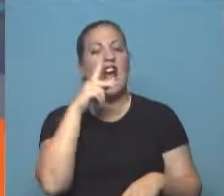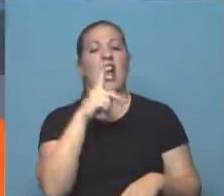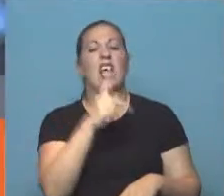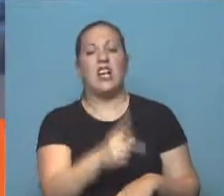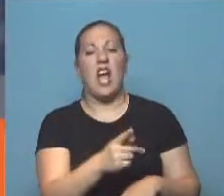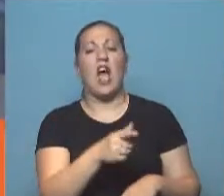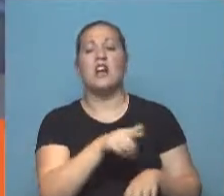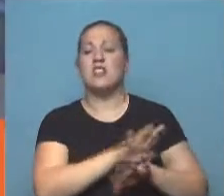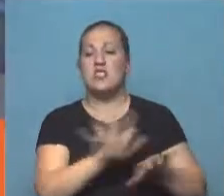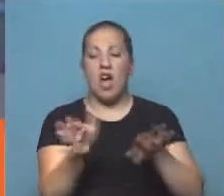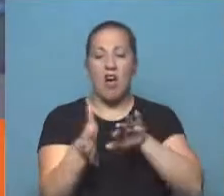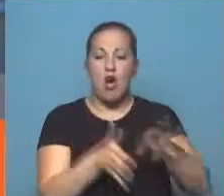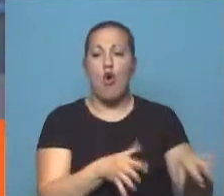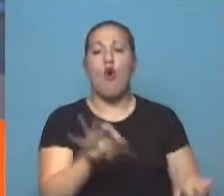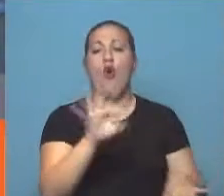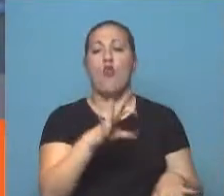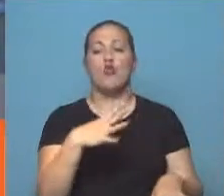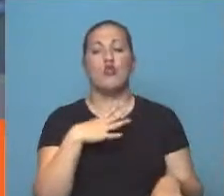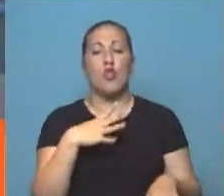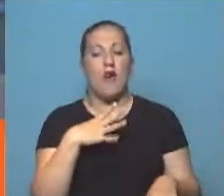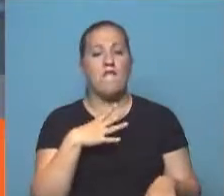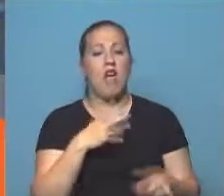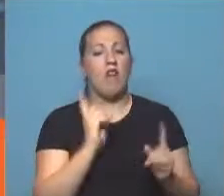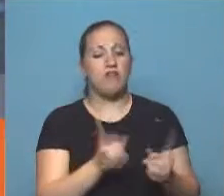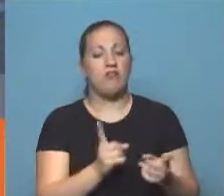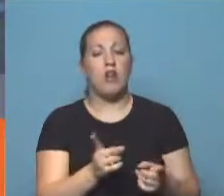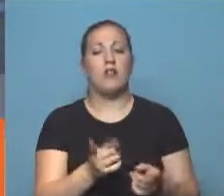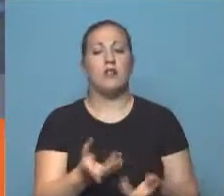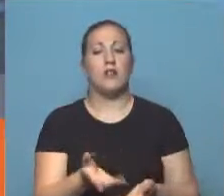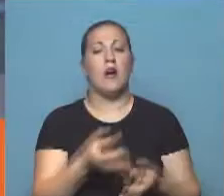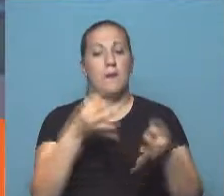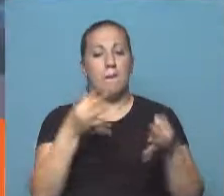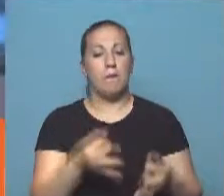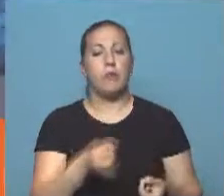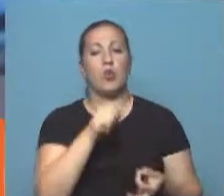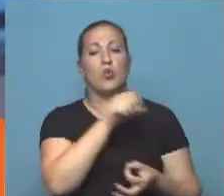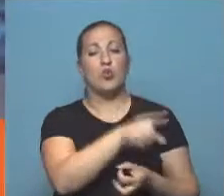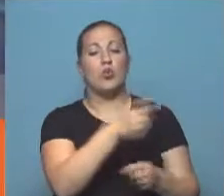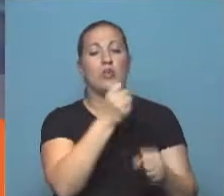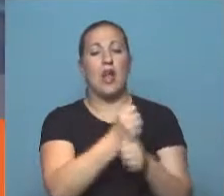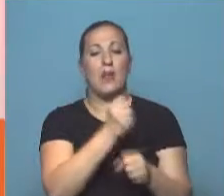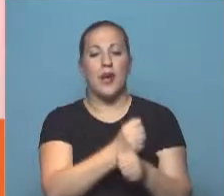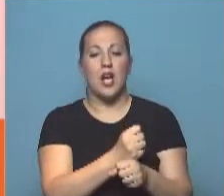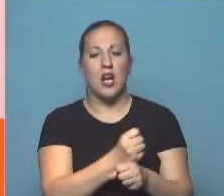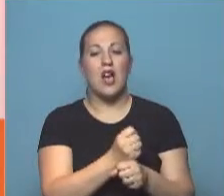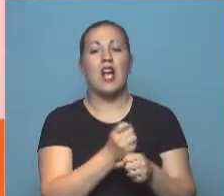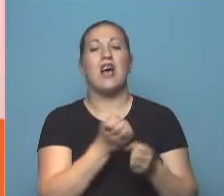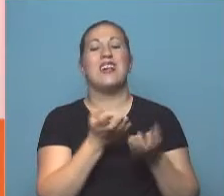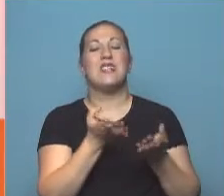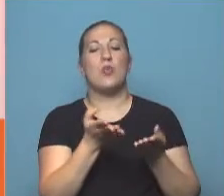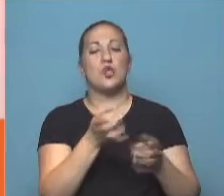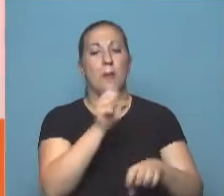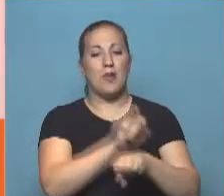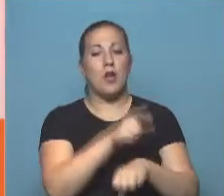historia o todavía pesa? Y hablemos de lo que es concretamente tu trabajo en el servicio penitenciario, porque estás